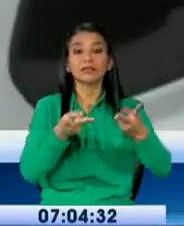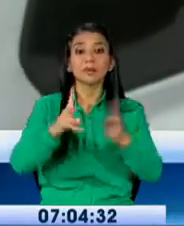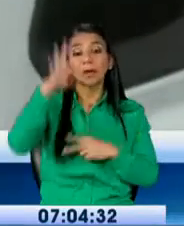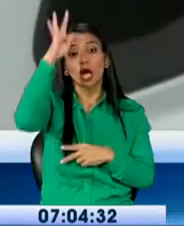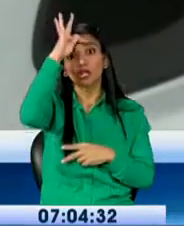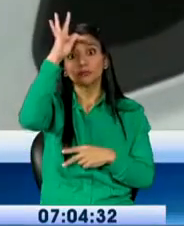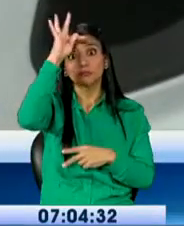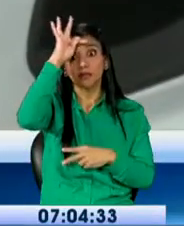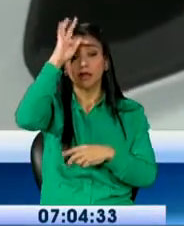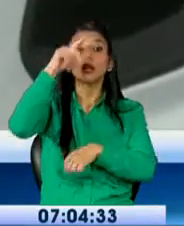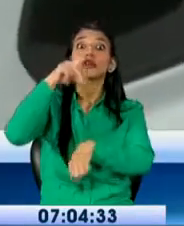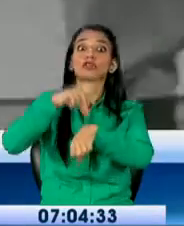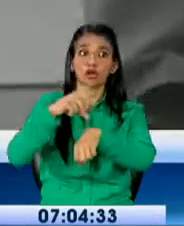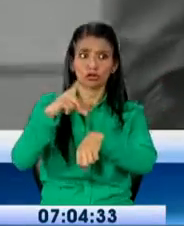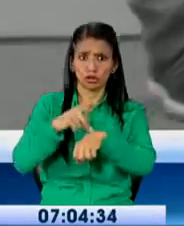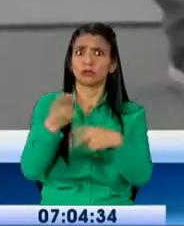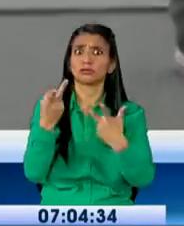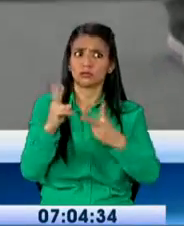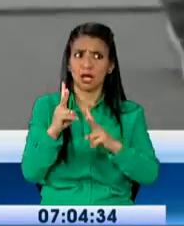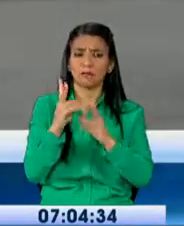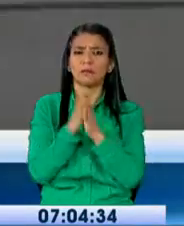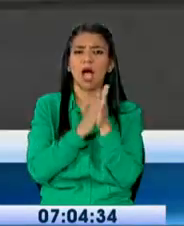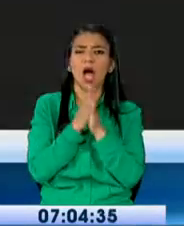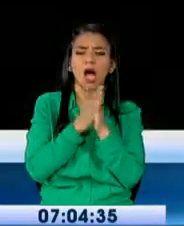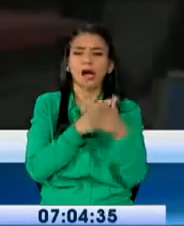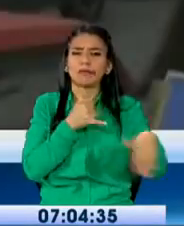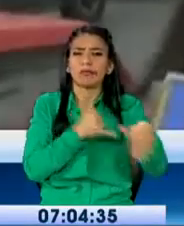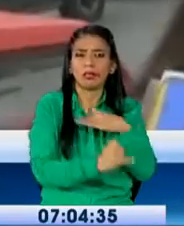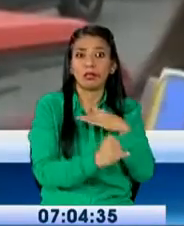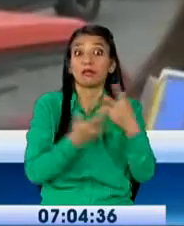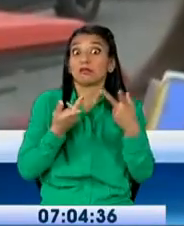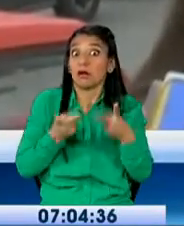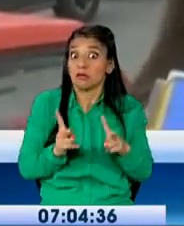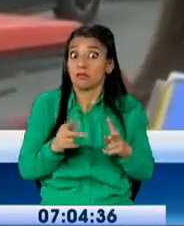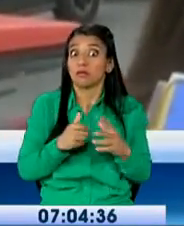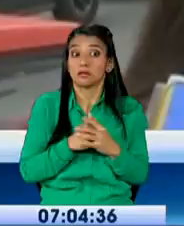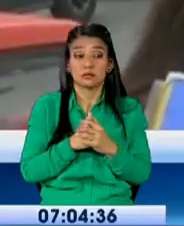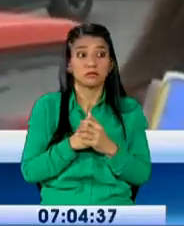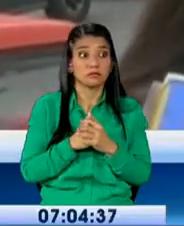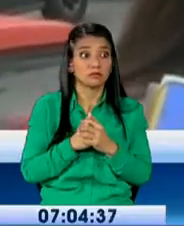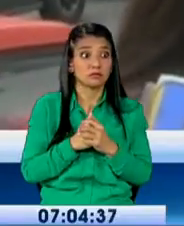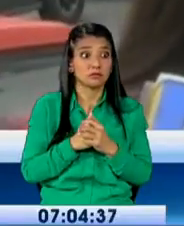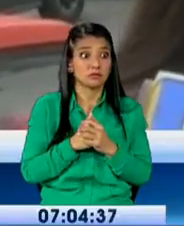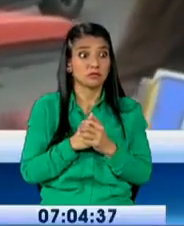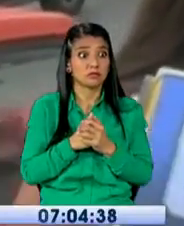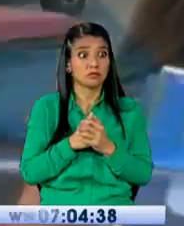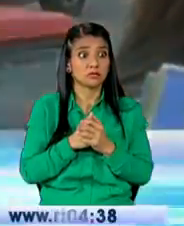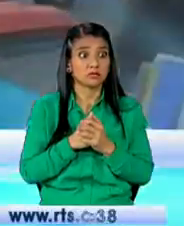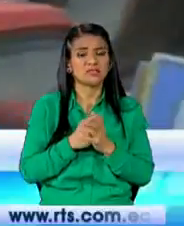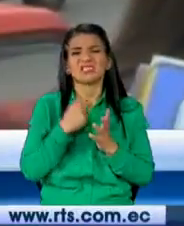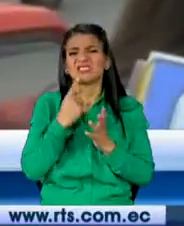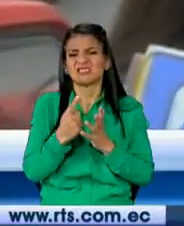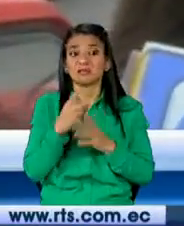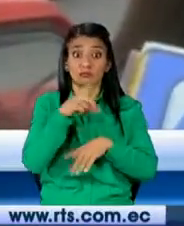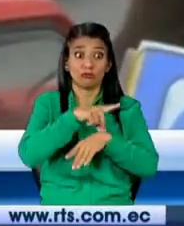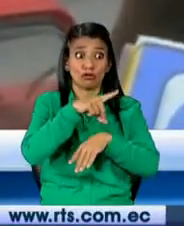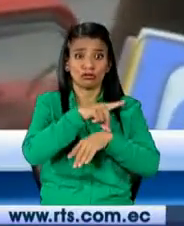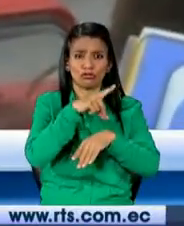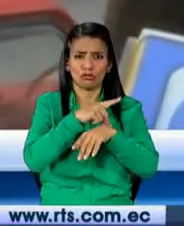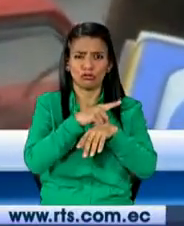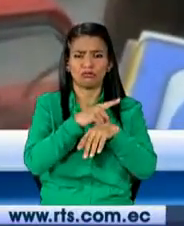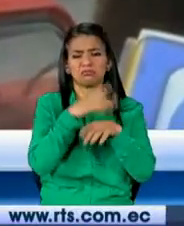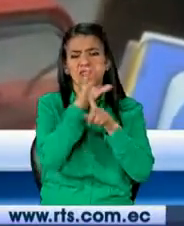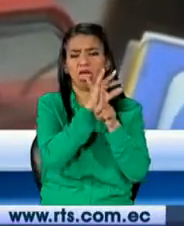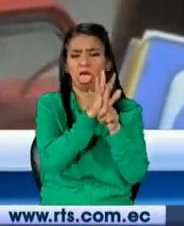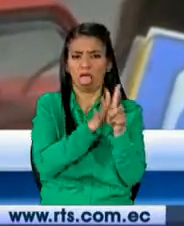cambio, un médico fue acusado de presunto abuso sexual. El abuso es lo que llamamos los 12 actos